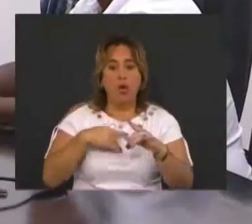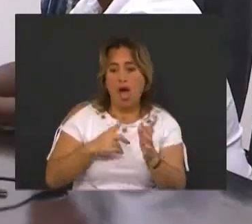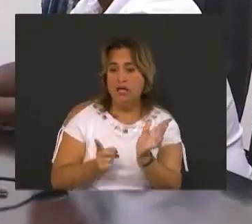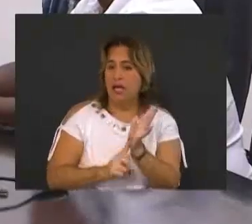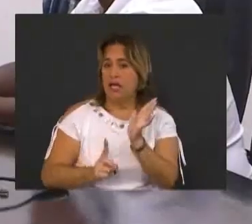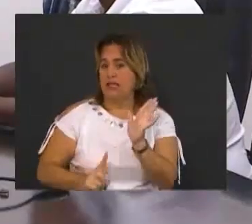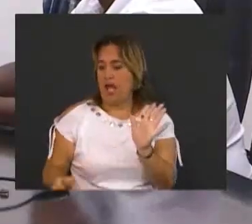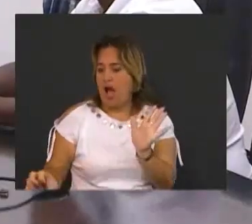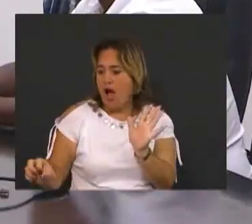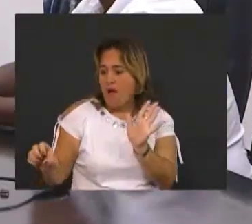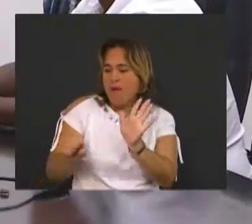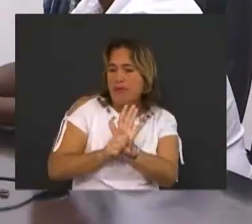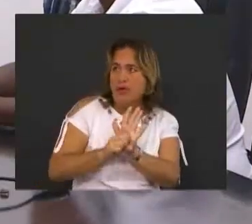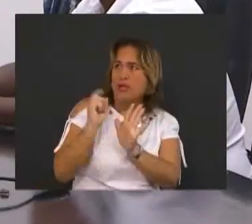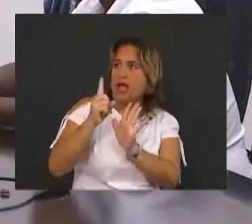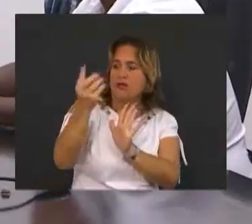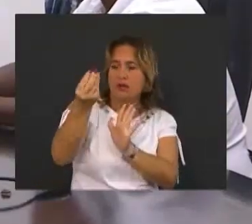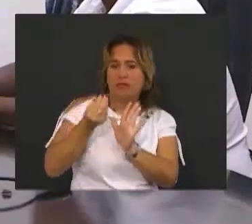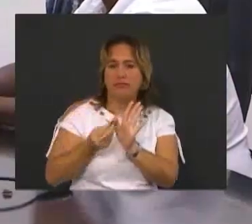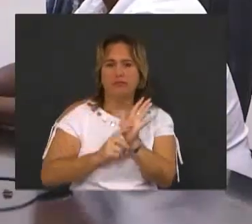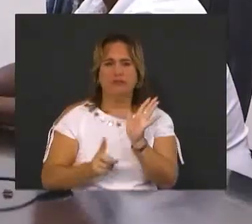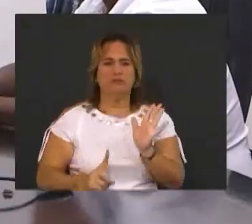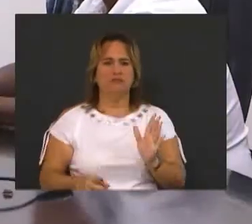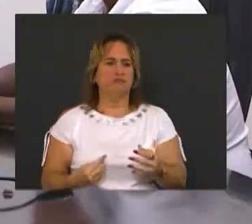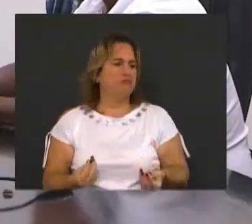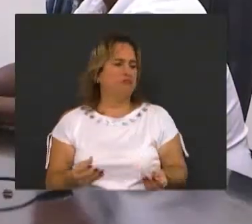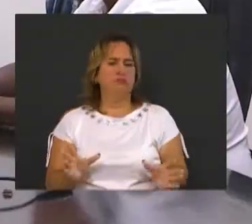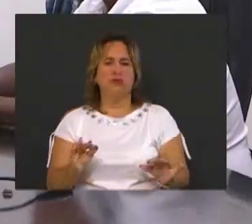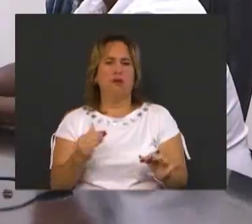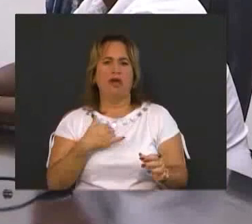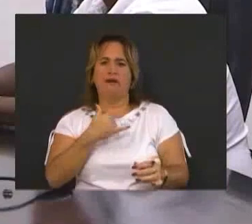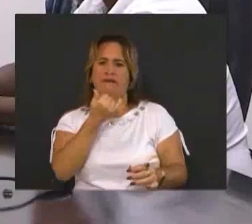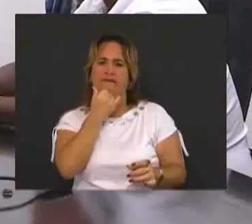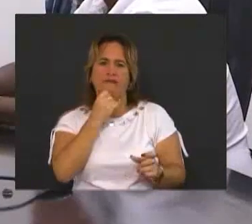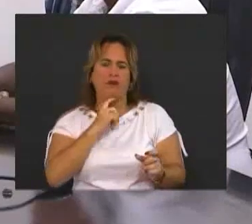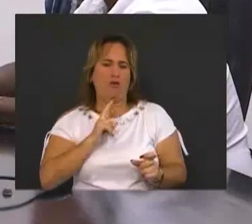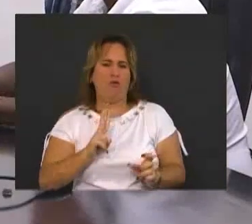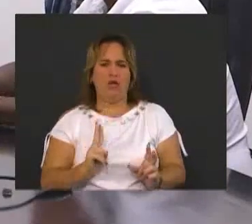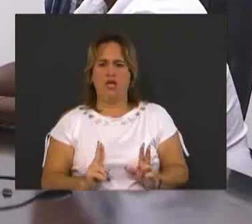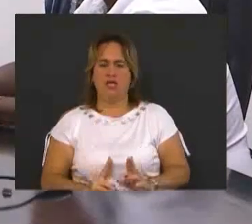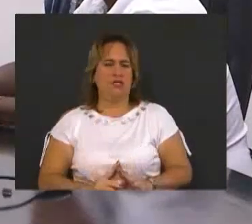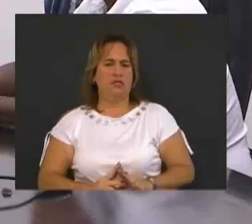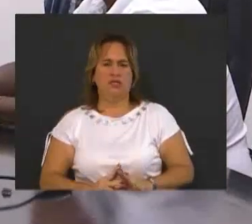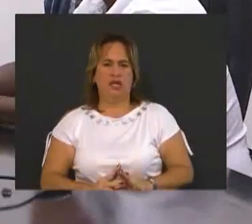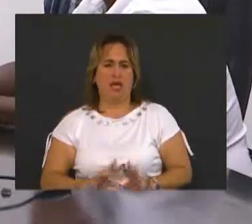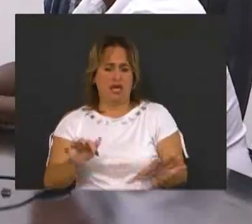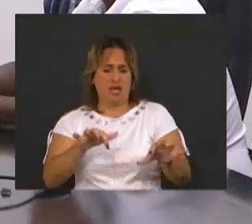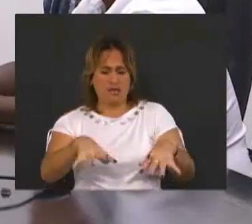población. Este programa televisivo que se hacía, se exponía el tema central.